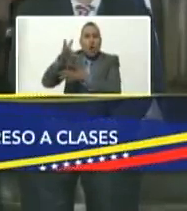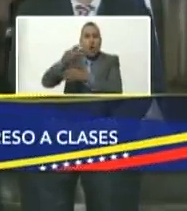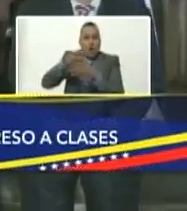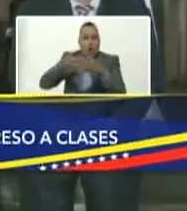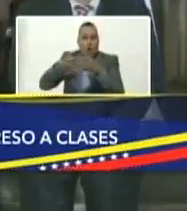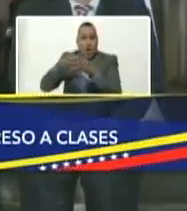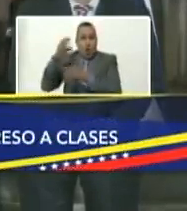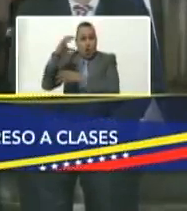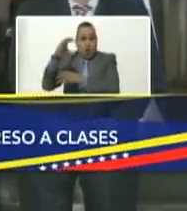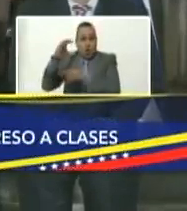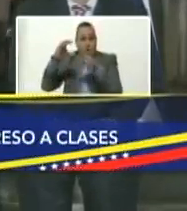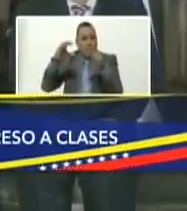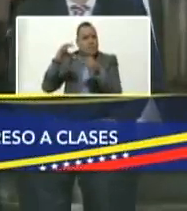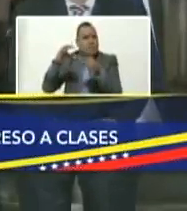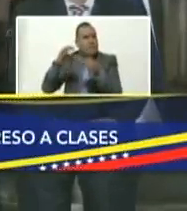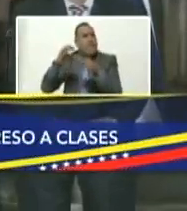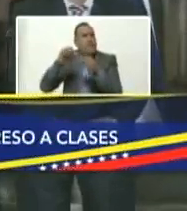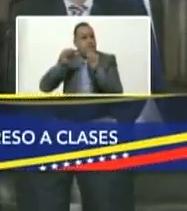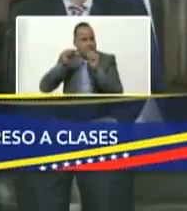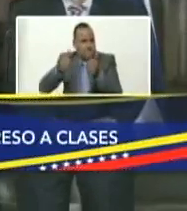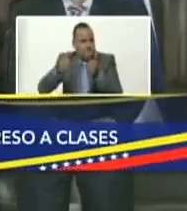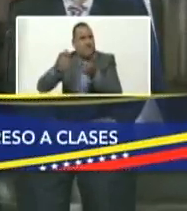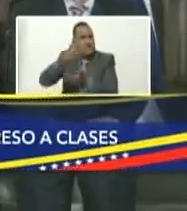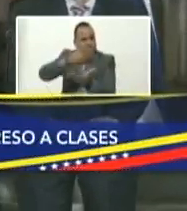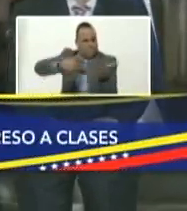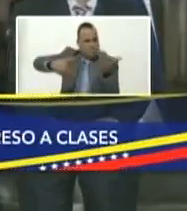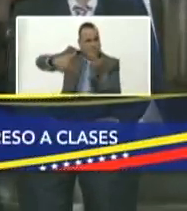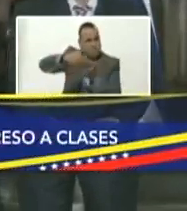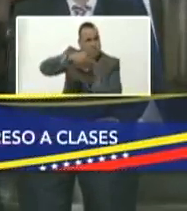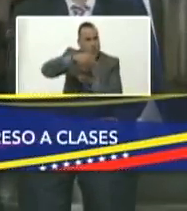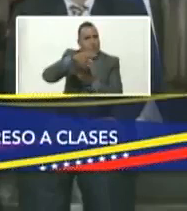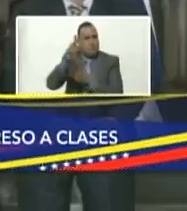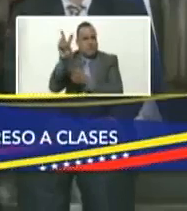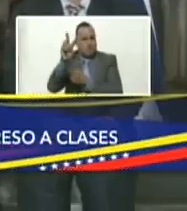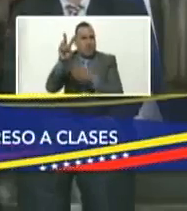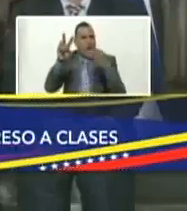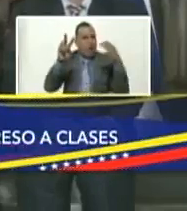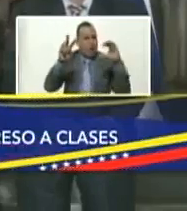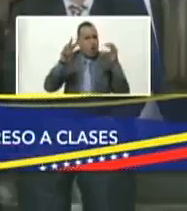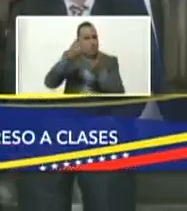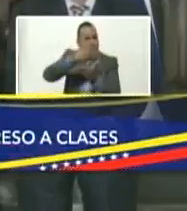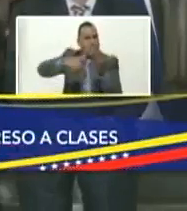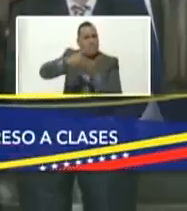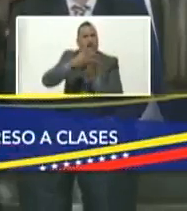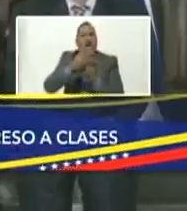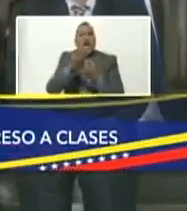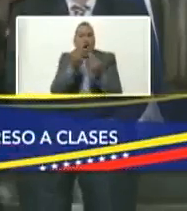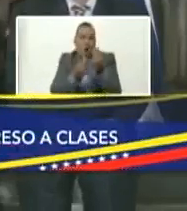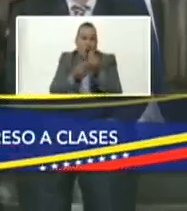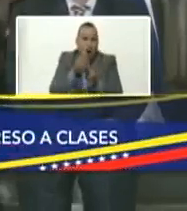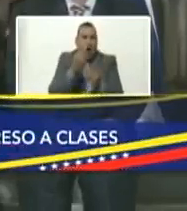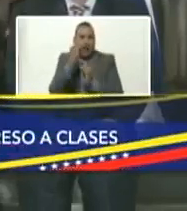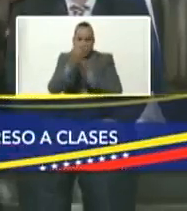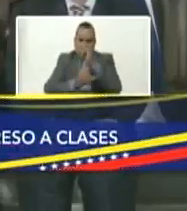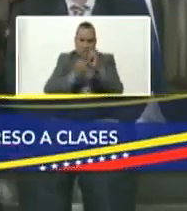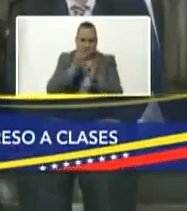y regularización de las relaciones comerciales, económicas, consulares y diplomáticas entre Colombia y Venezuela. Son